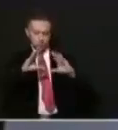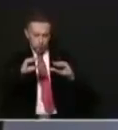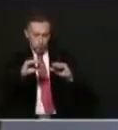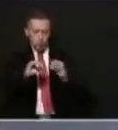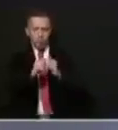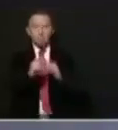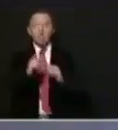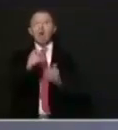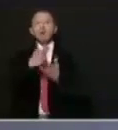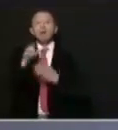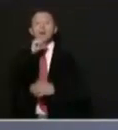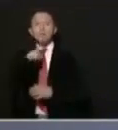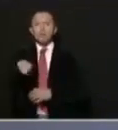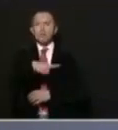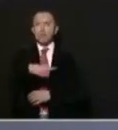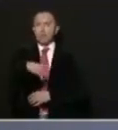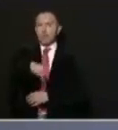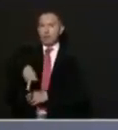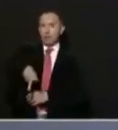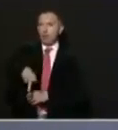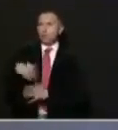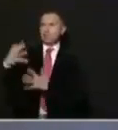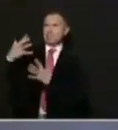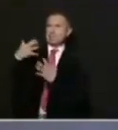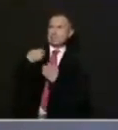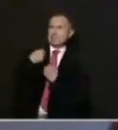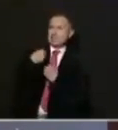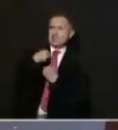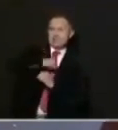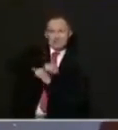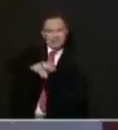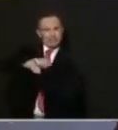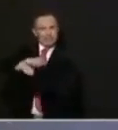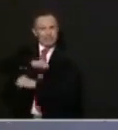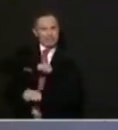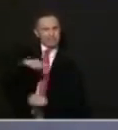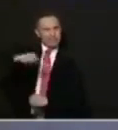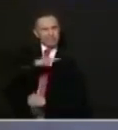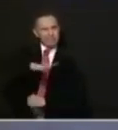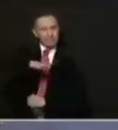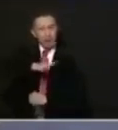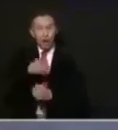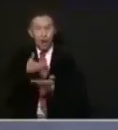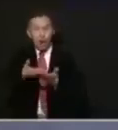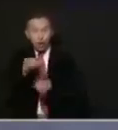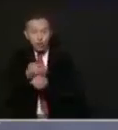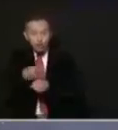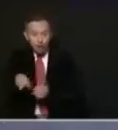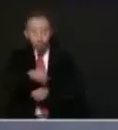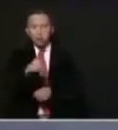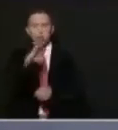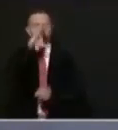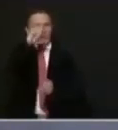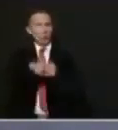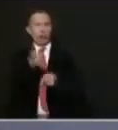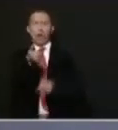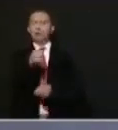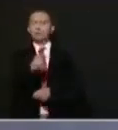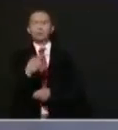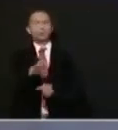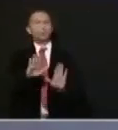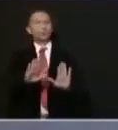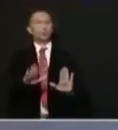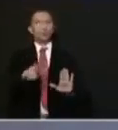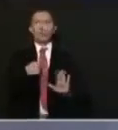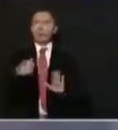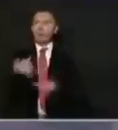de resistencia indígena. Y lo que estamos viendo aquí pues son expresiones de esa resistencia cultural en la que de manera muy interesante los